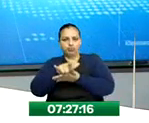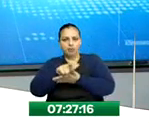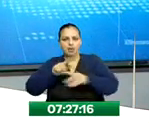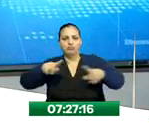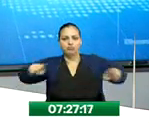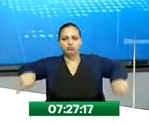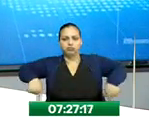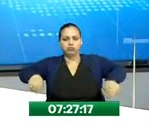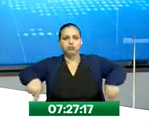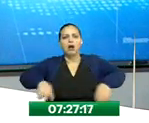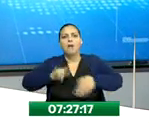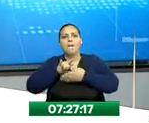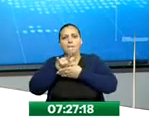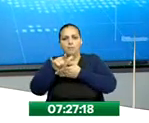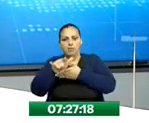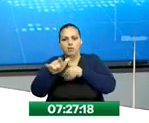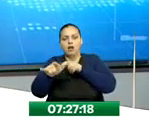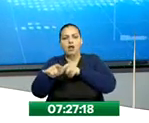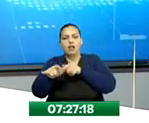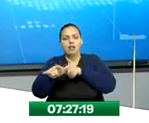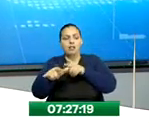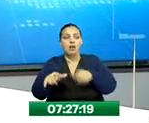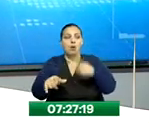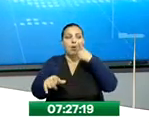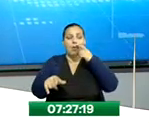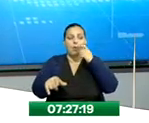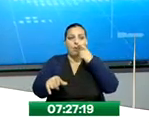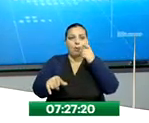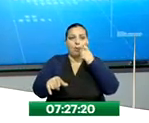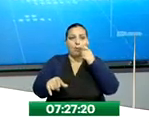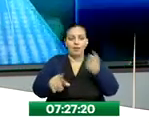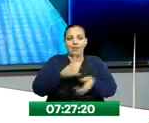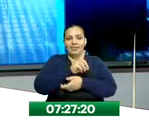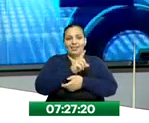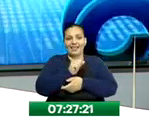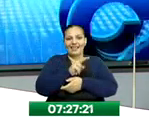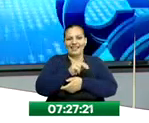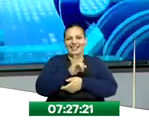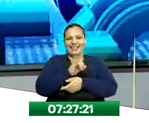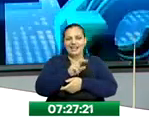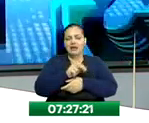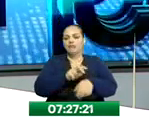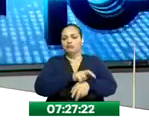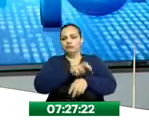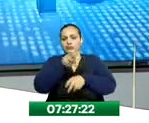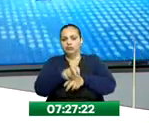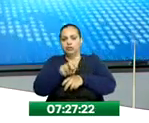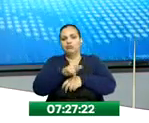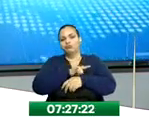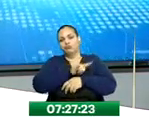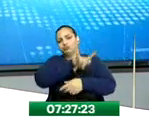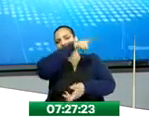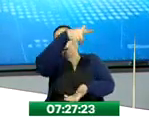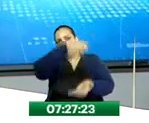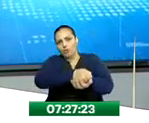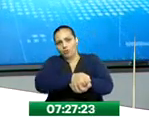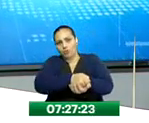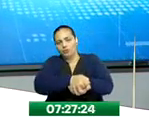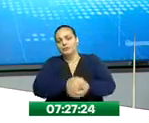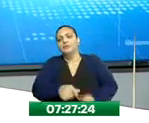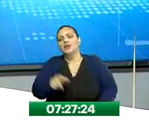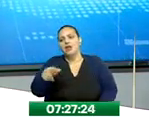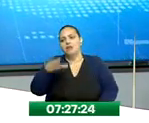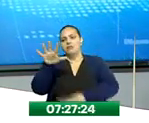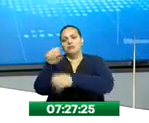médica y aseguró que este viernes rendirá una versión en la fiscalía. Adún fue retenido la noche de este